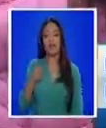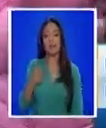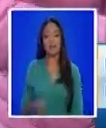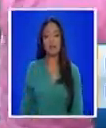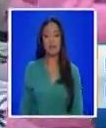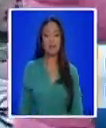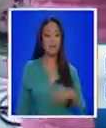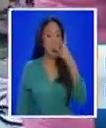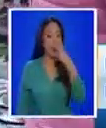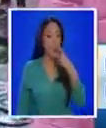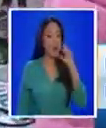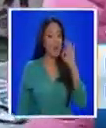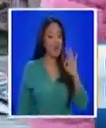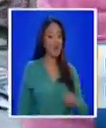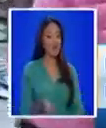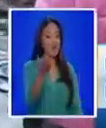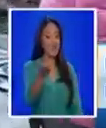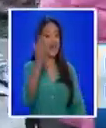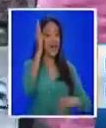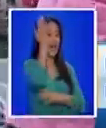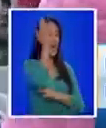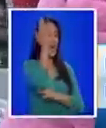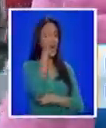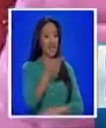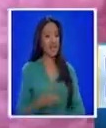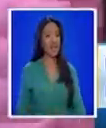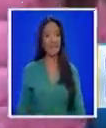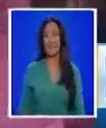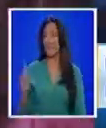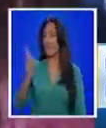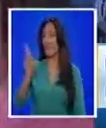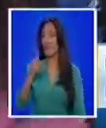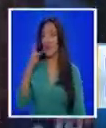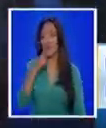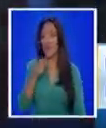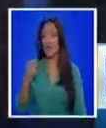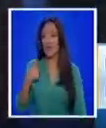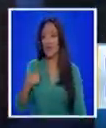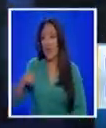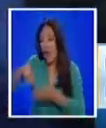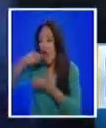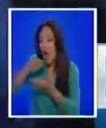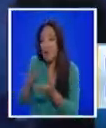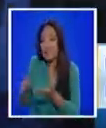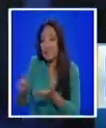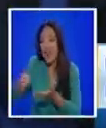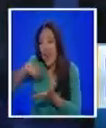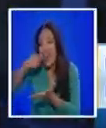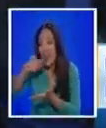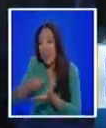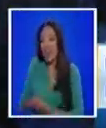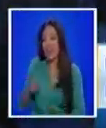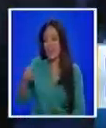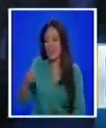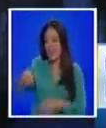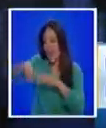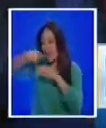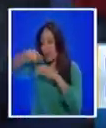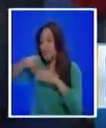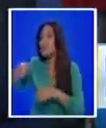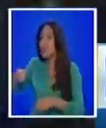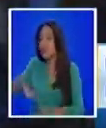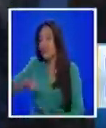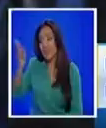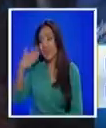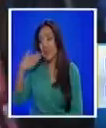bien, la belleza, la reina del comité del pueblo. Eso es mentira, yo la vi a ella. Para mí que mínimo se comió una cebolla y se fue a comer un caldo de tronquito al guaya, ¿sí o no?